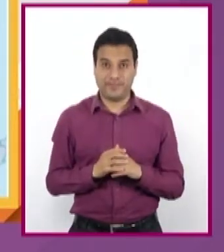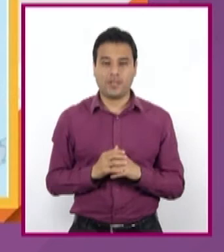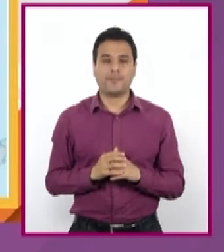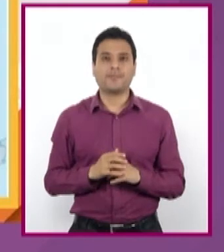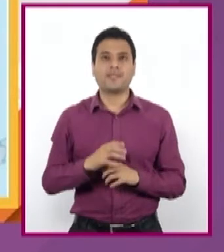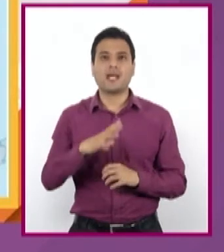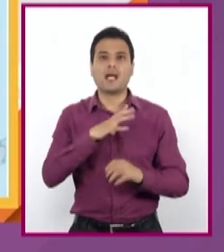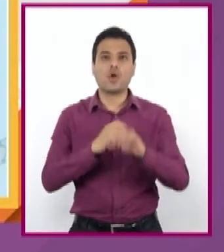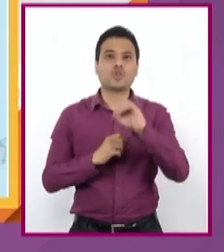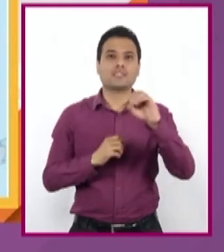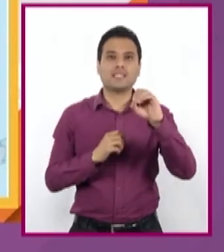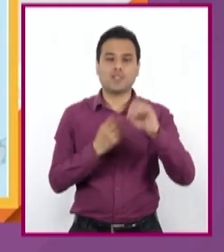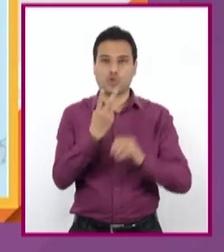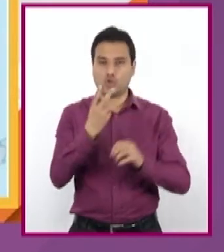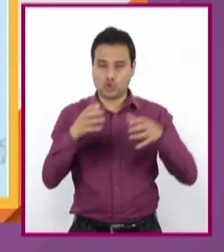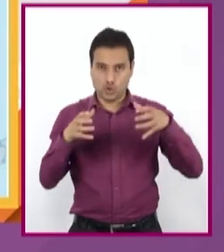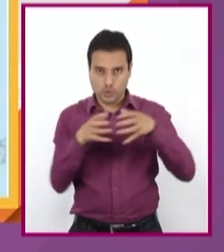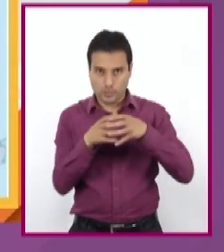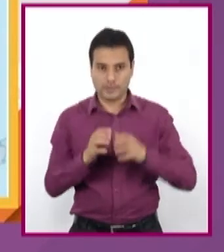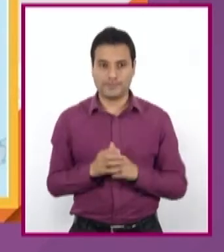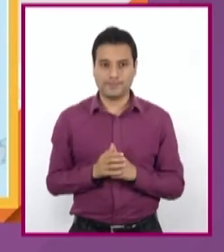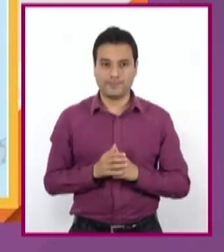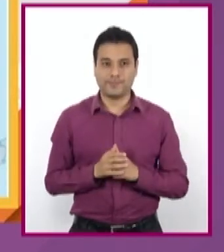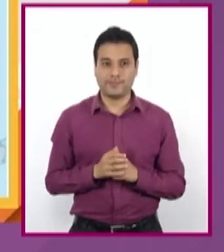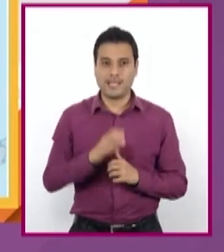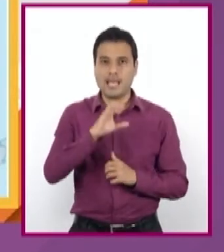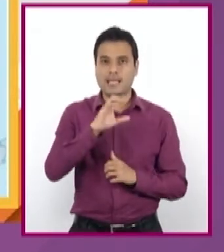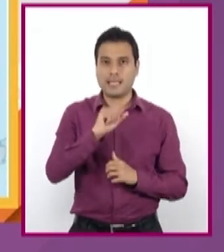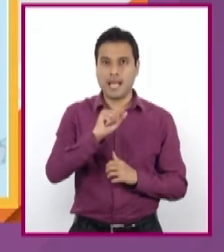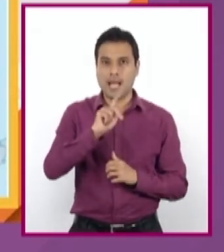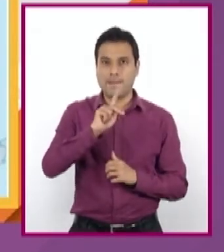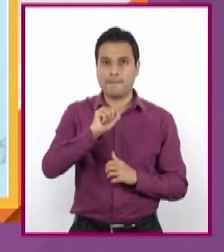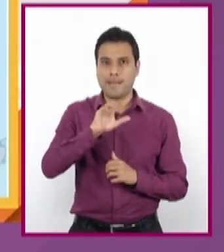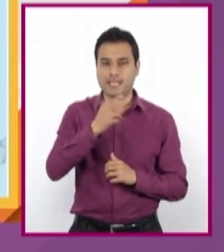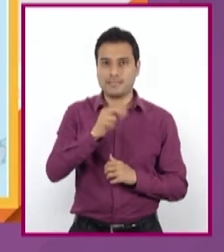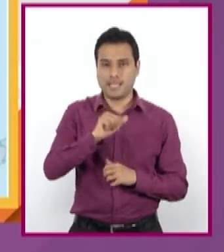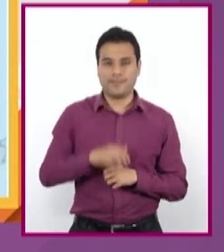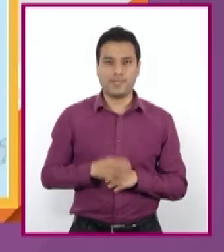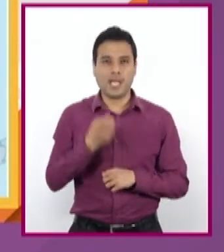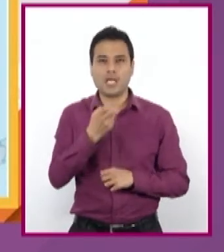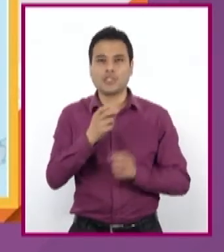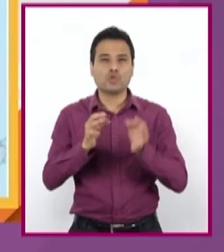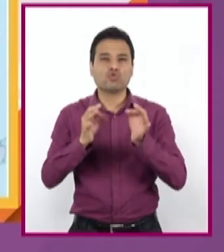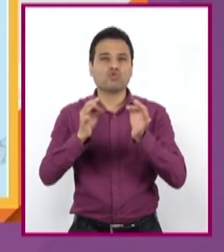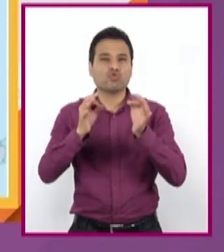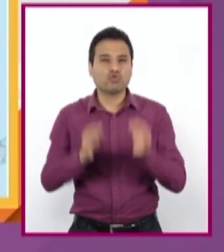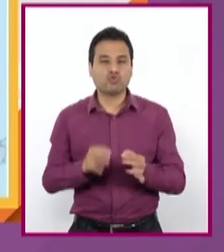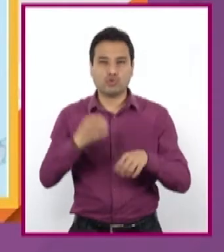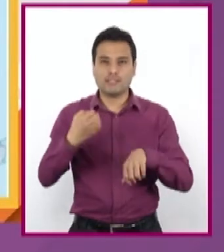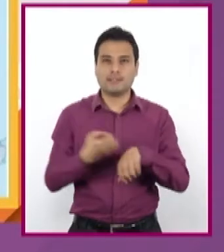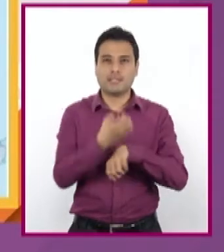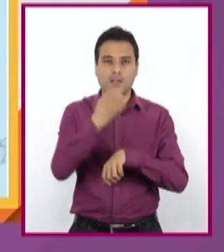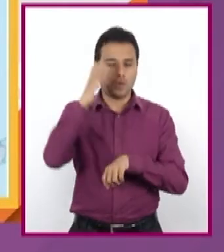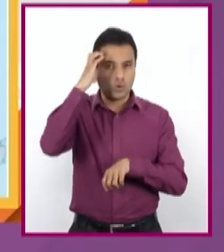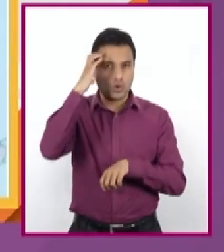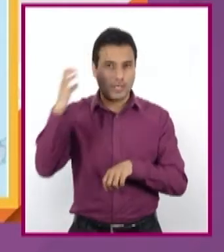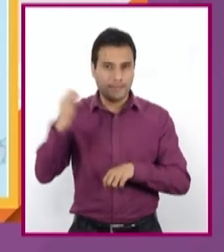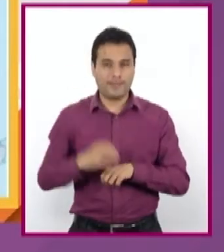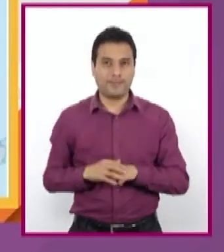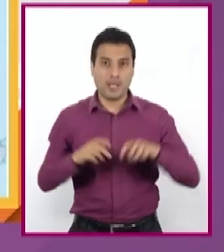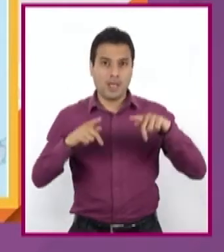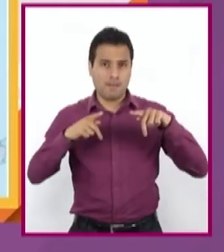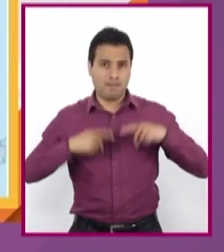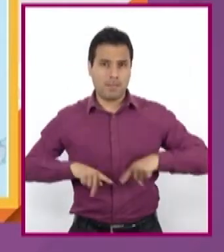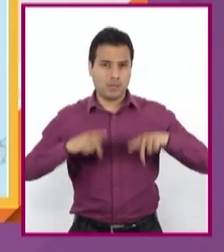dos culturas. La primera se denomina cultura capacha y se estableció en el actual estado de Colima. Sus habitantes